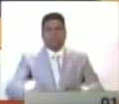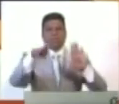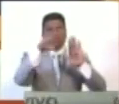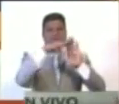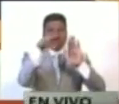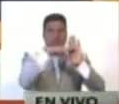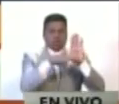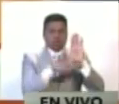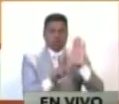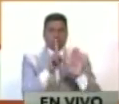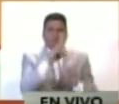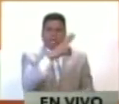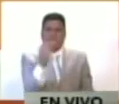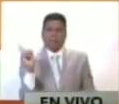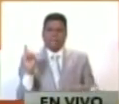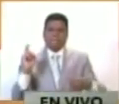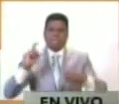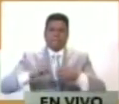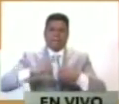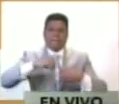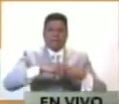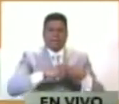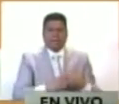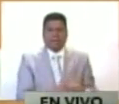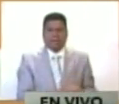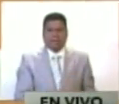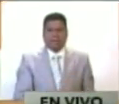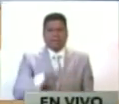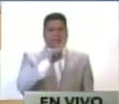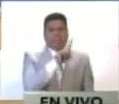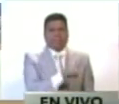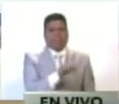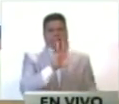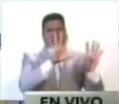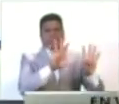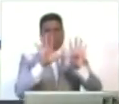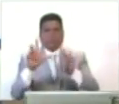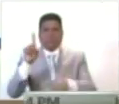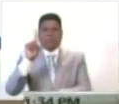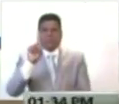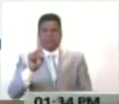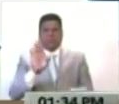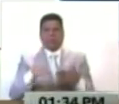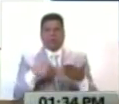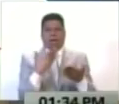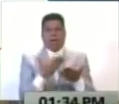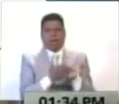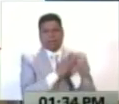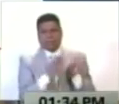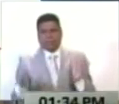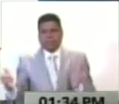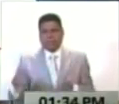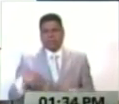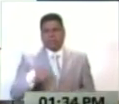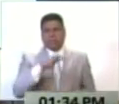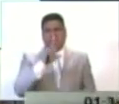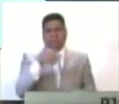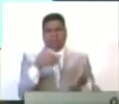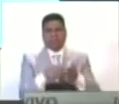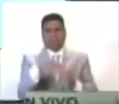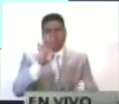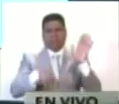incorporadas por los Estados partes desde 1991 a 2012. 25 años, recuerdo nuevamente,